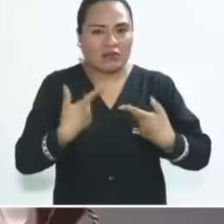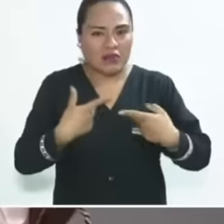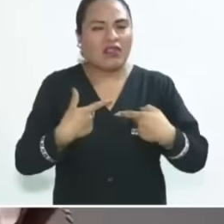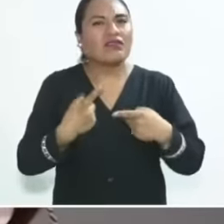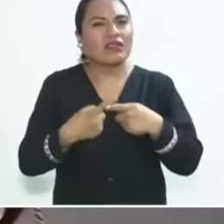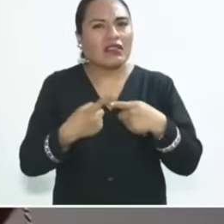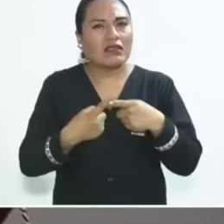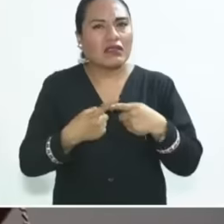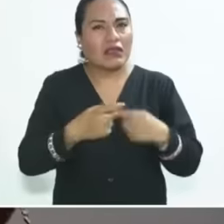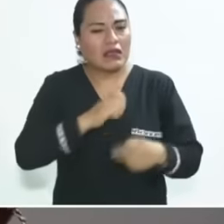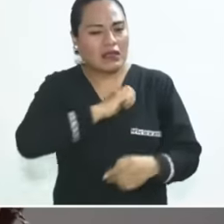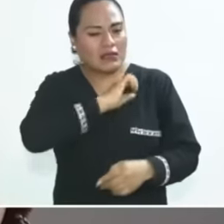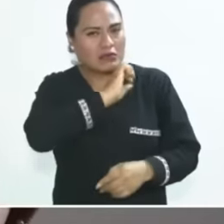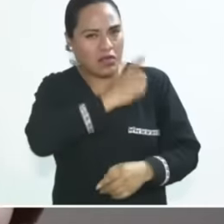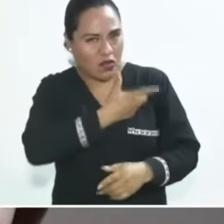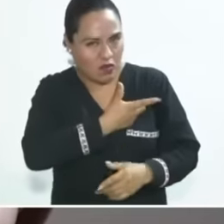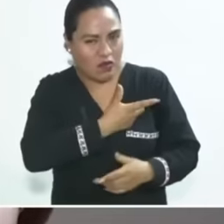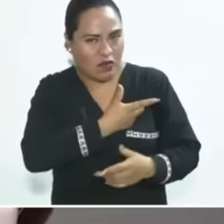hace